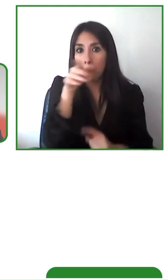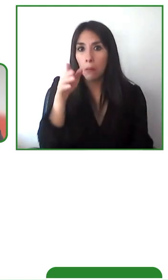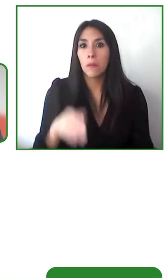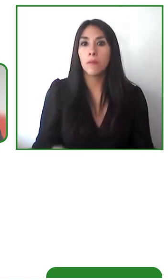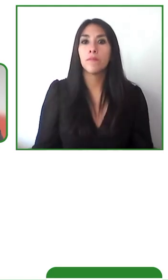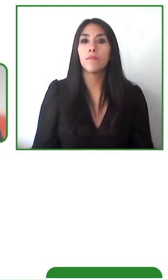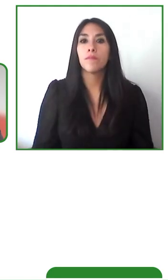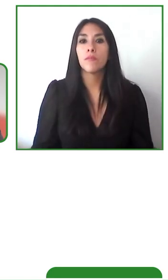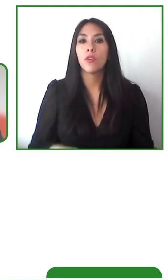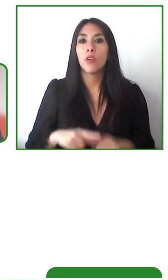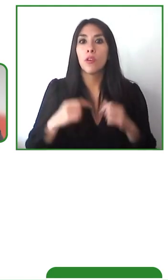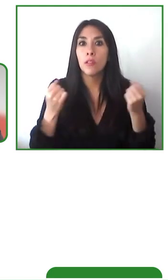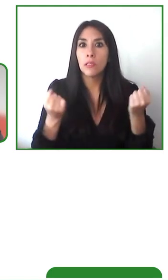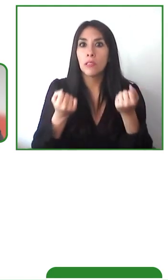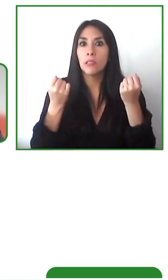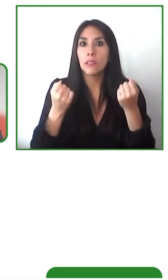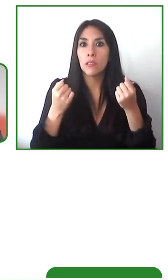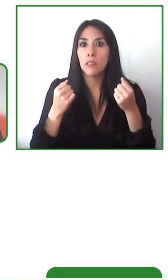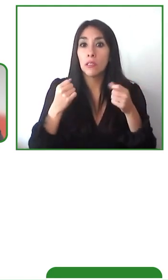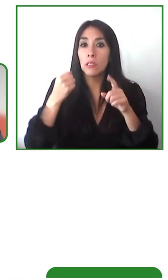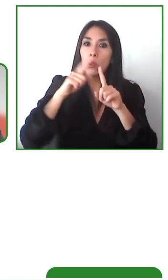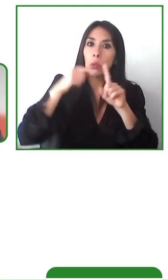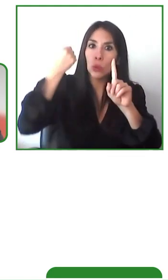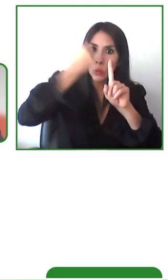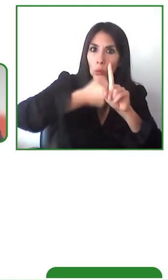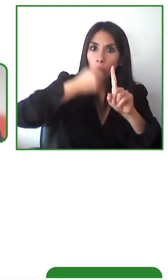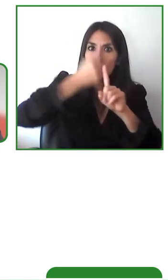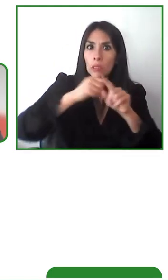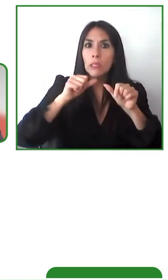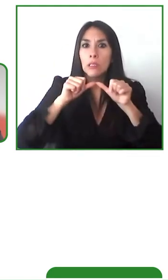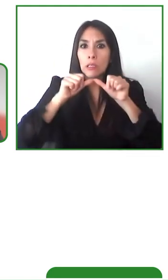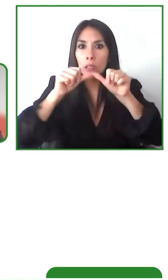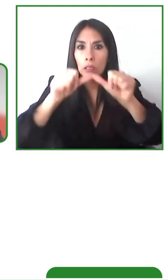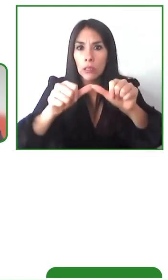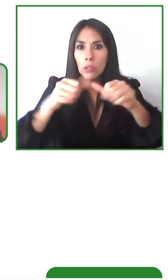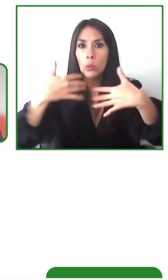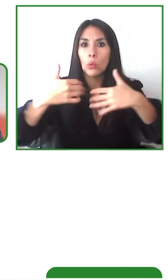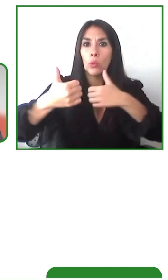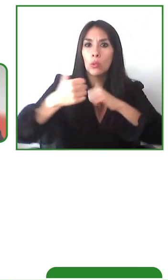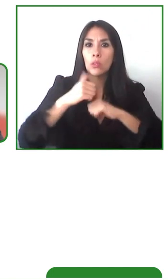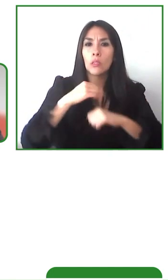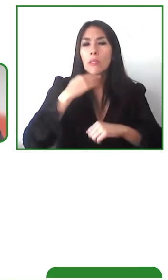estos retos que son diferentes en cada lugar que van?